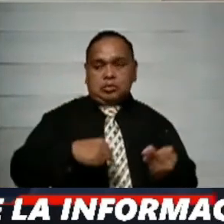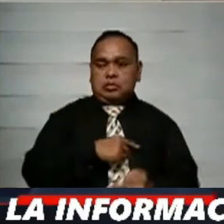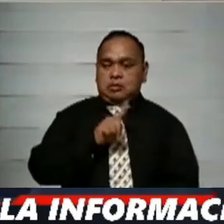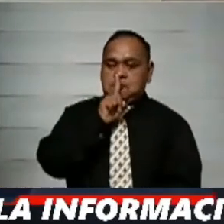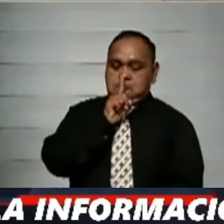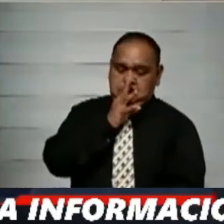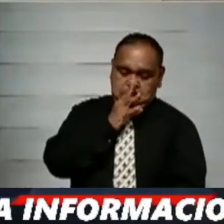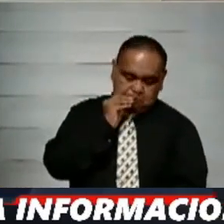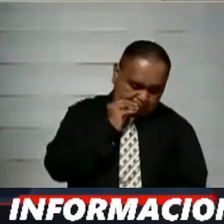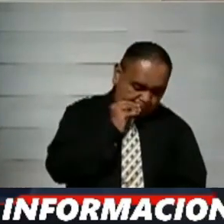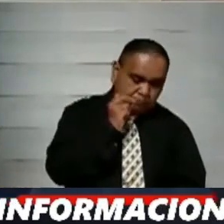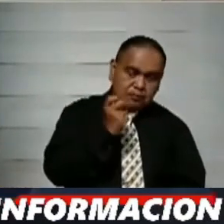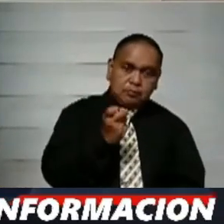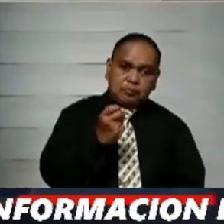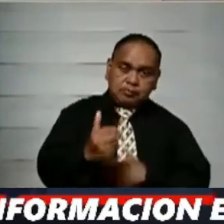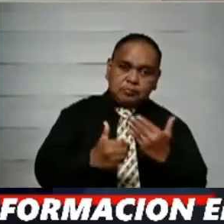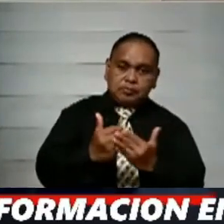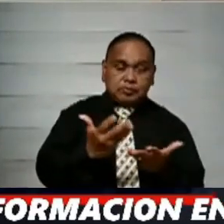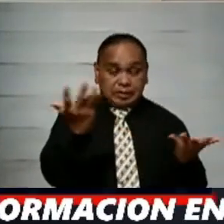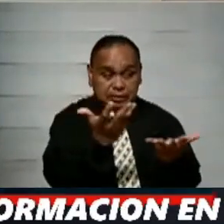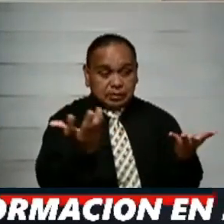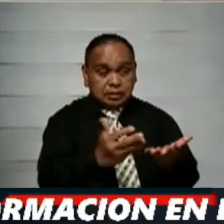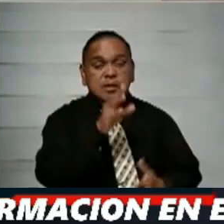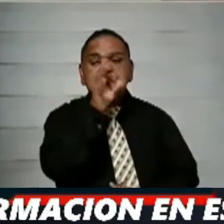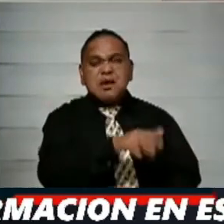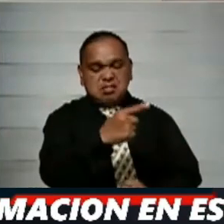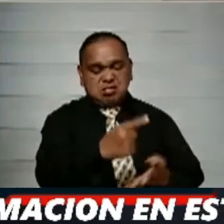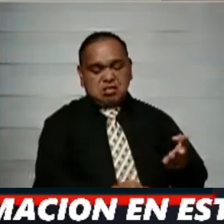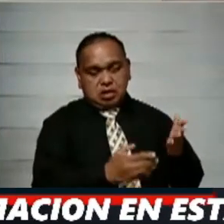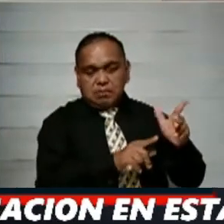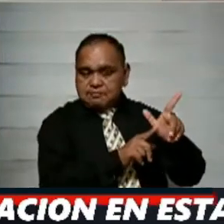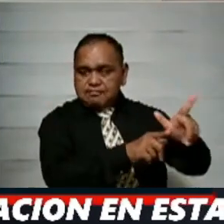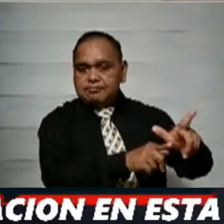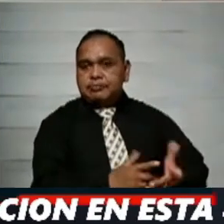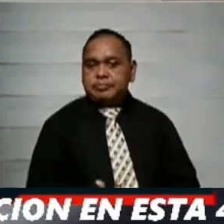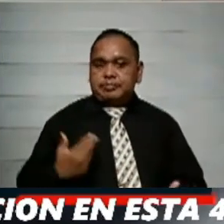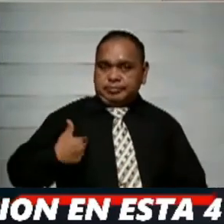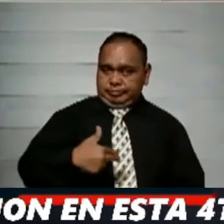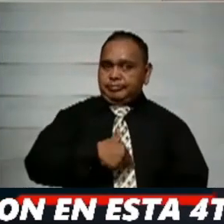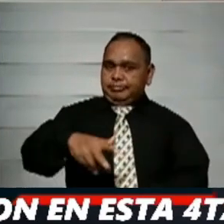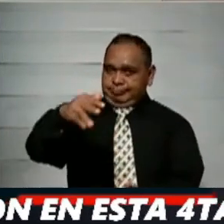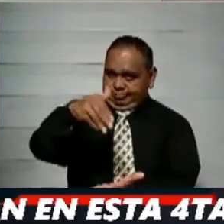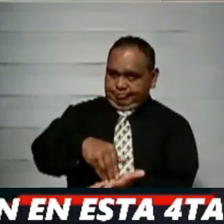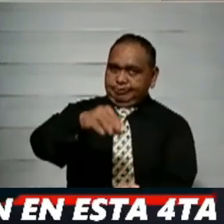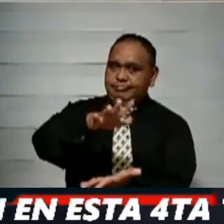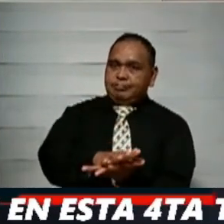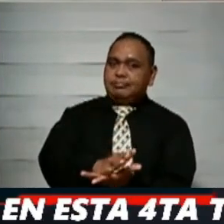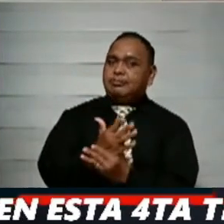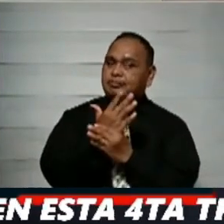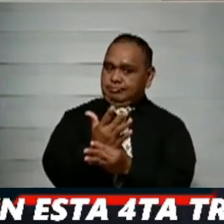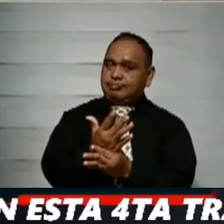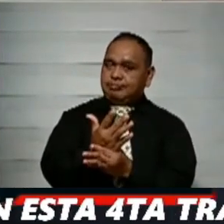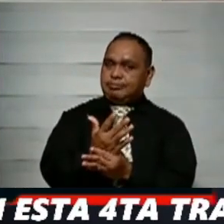ellos siguen avanzando y siguen cometiendo actos delictivos. Así que aquí nos verán y, como yo les dije, voy